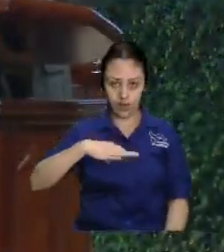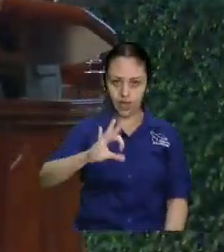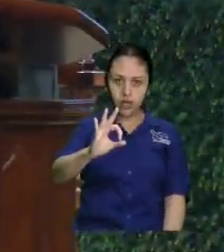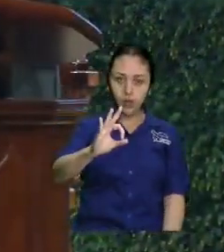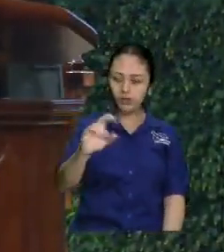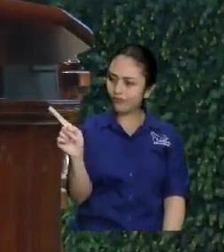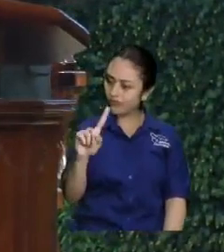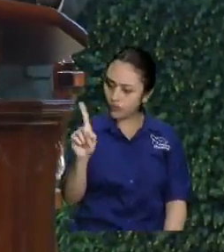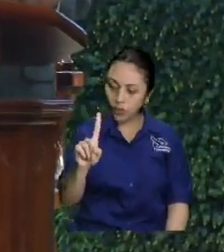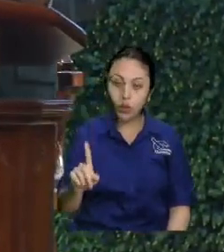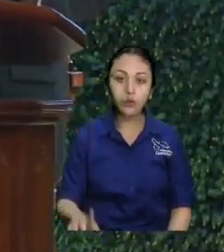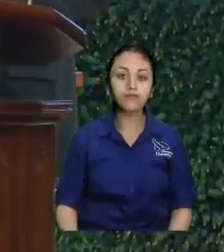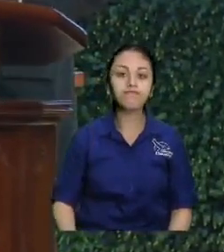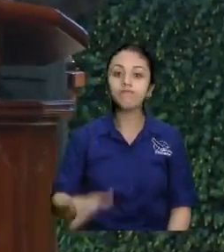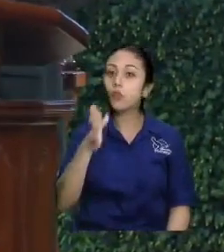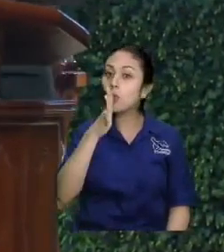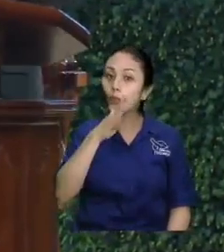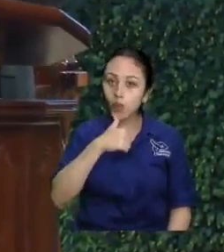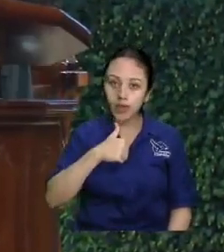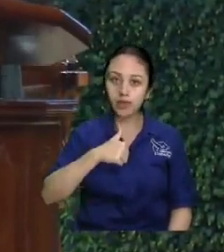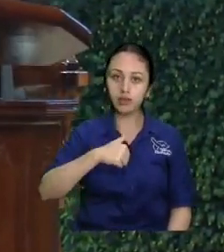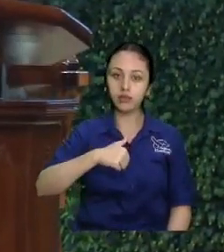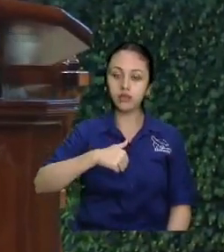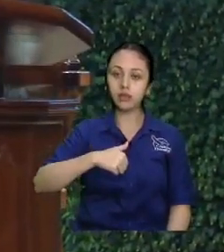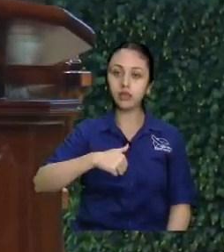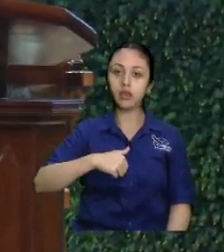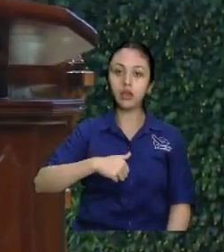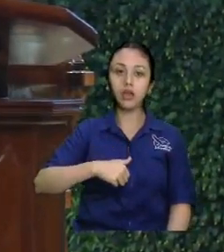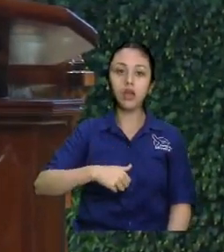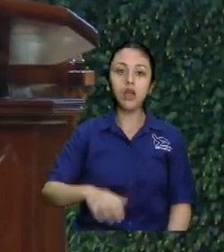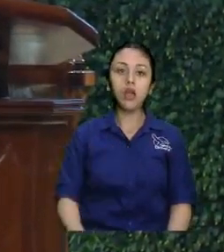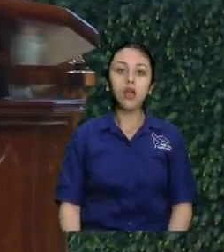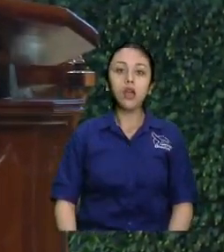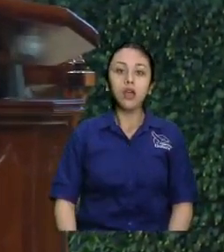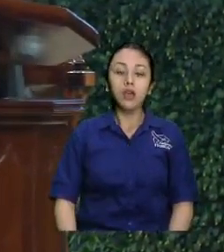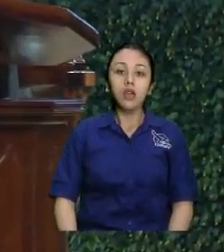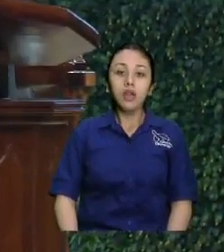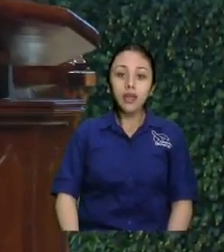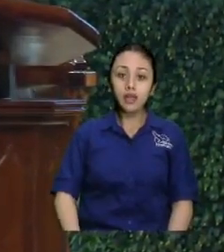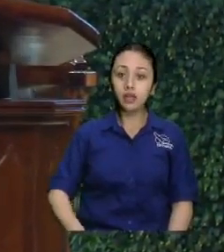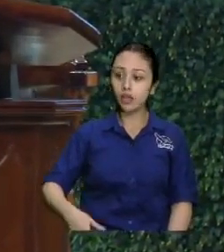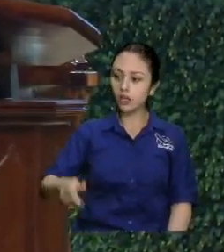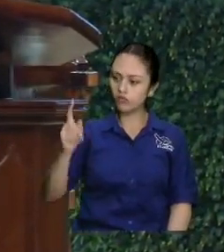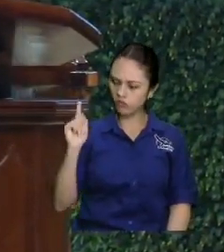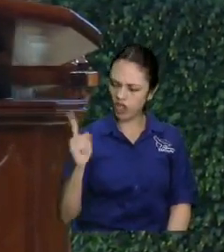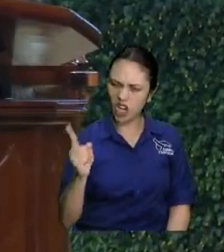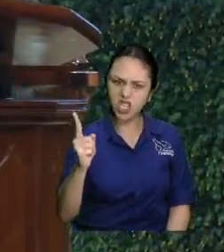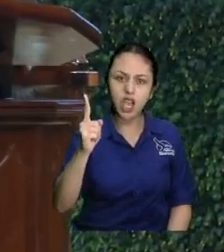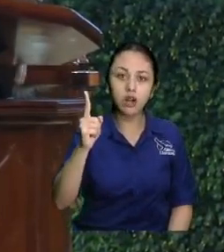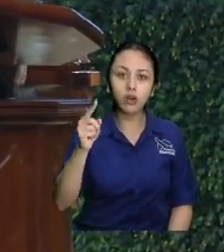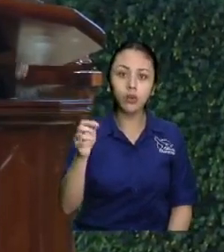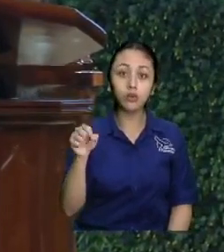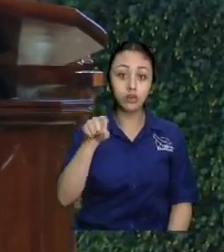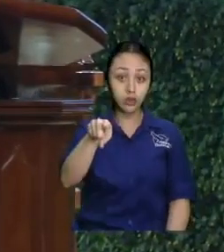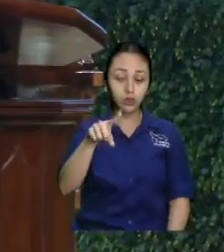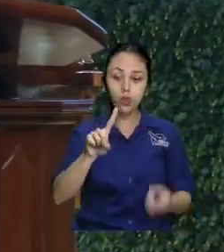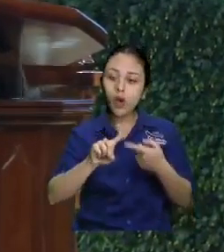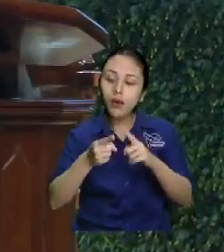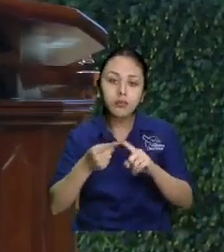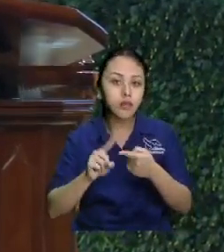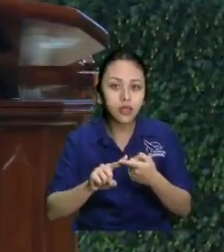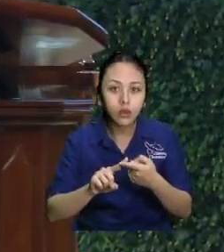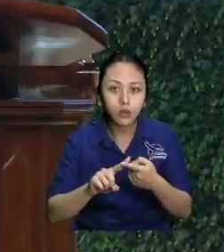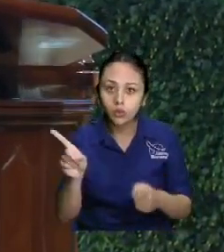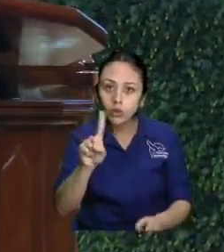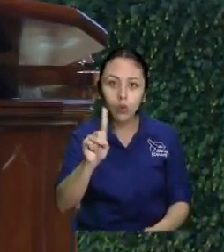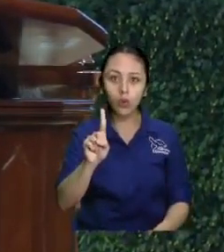puedes corregirlo si estás tratando de que él sea tu amigo. Tú eres su papá o tú eres su mamá. Va a haber un momento que le